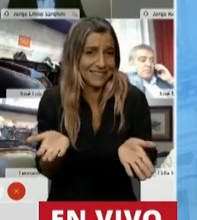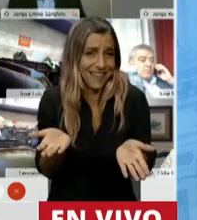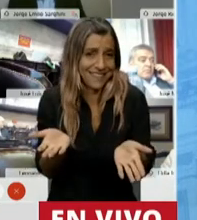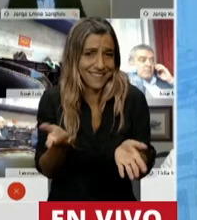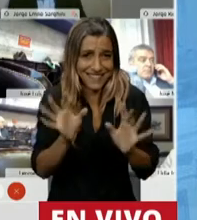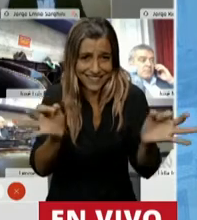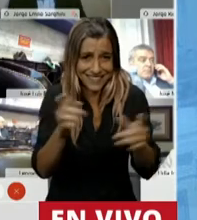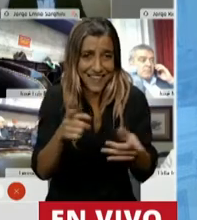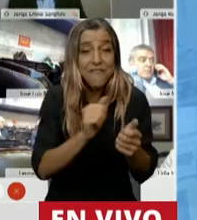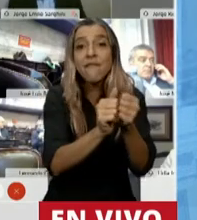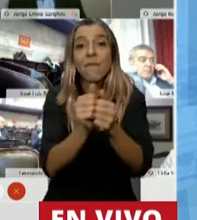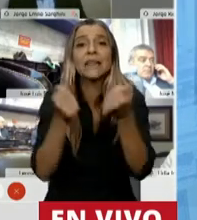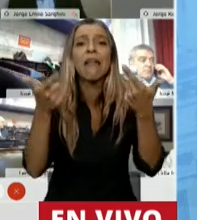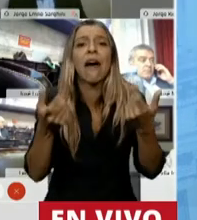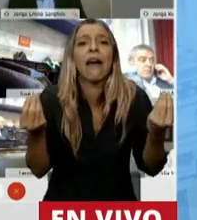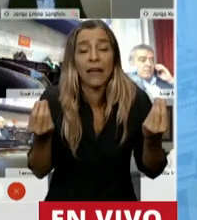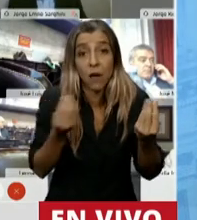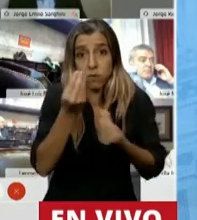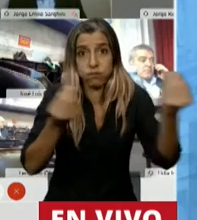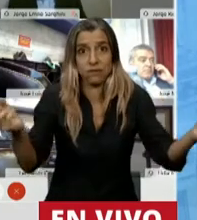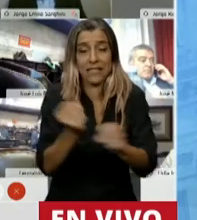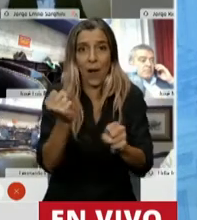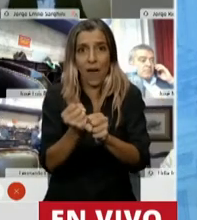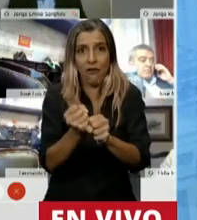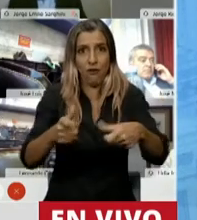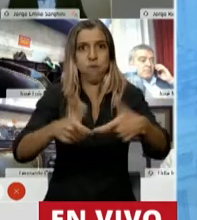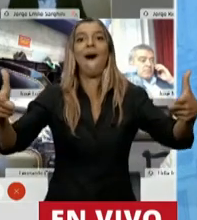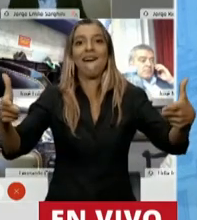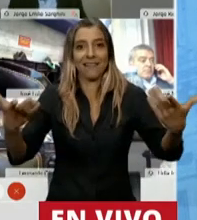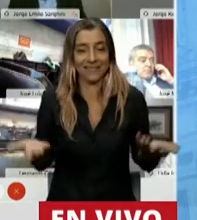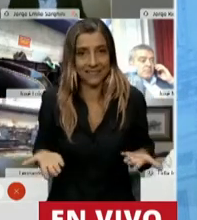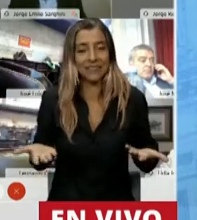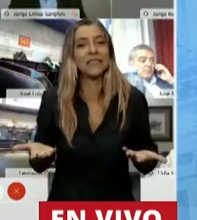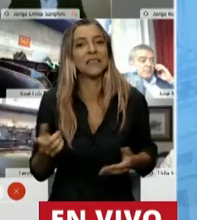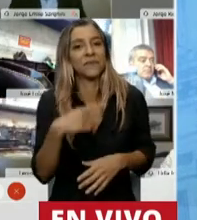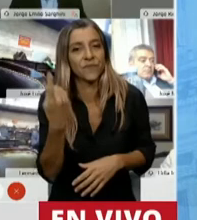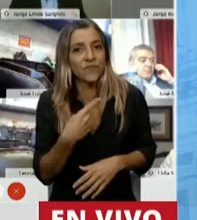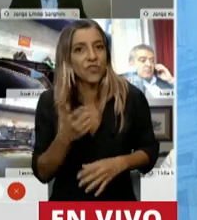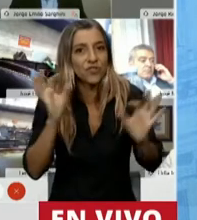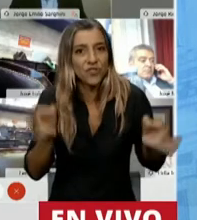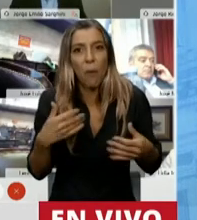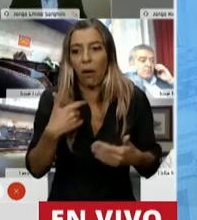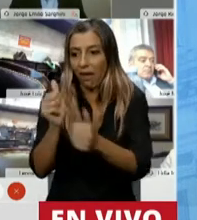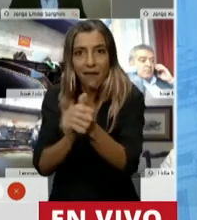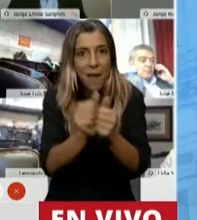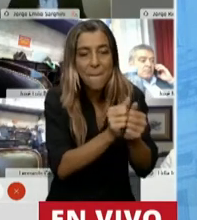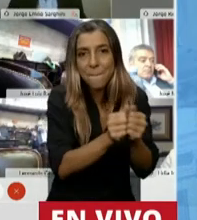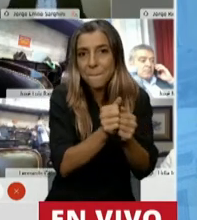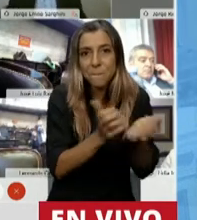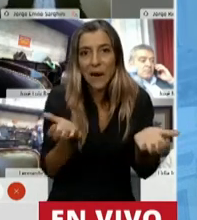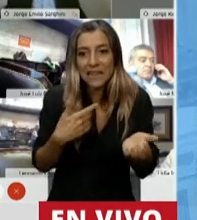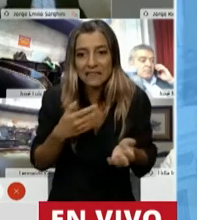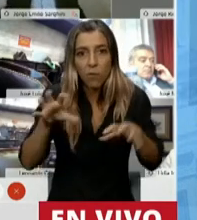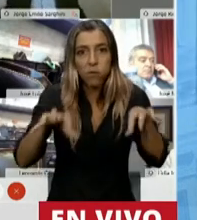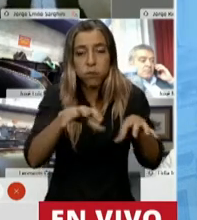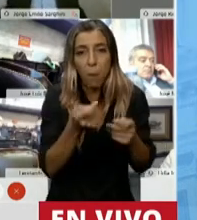que generan empleo. Tenemos una de las tasas más bajas de generación de empresas de toda la